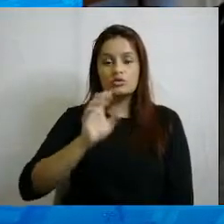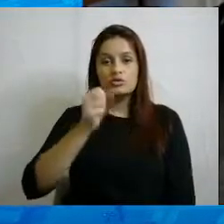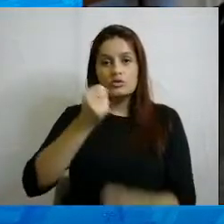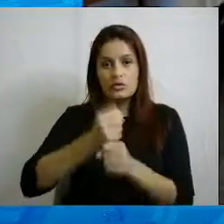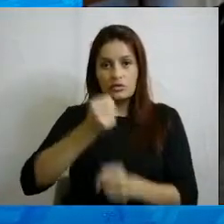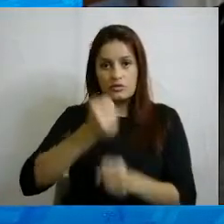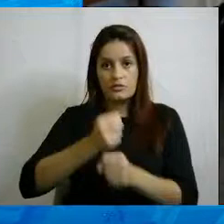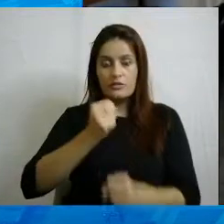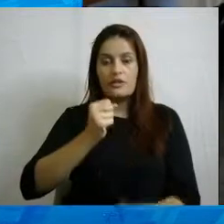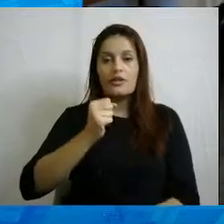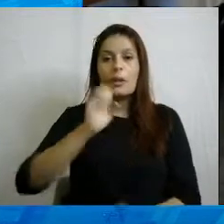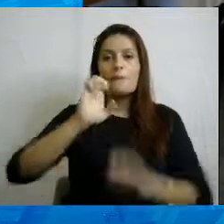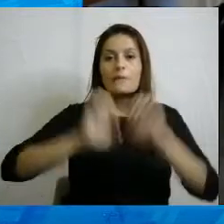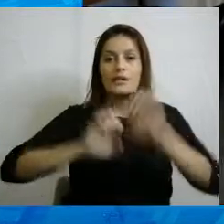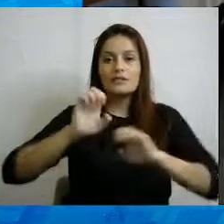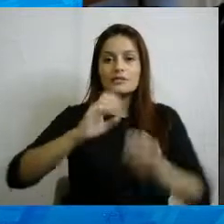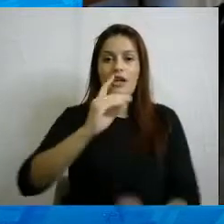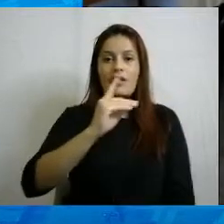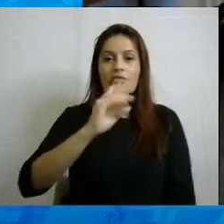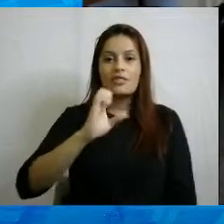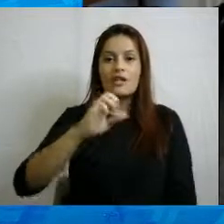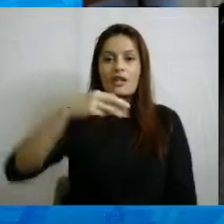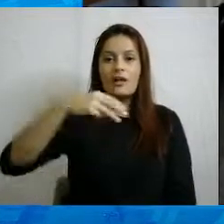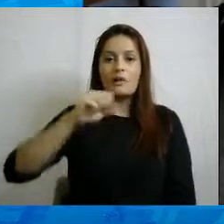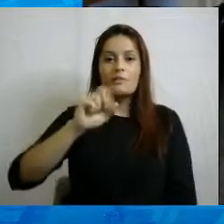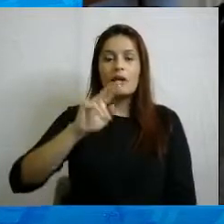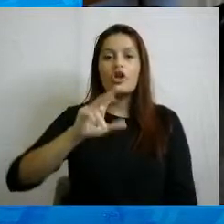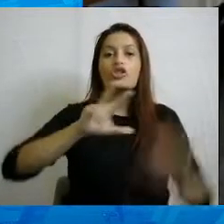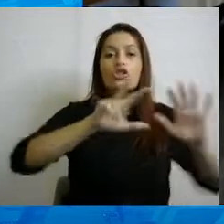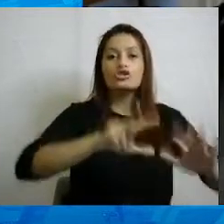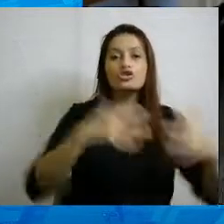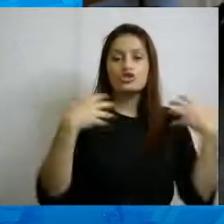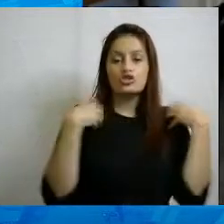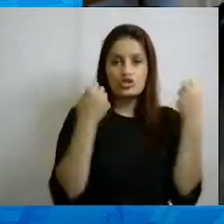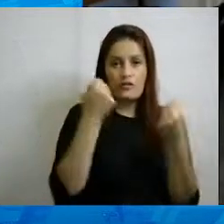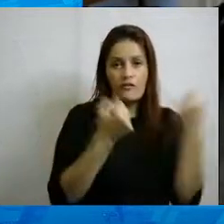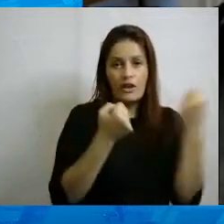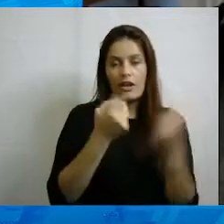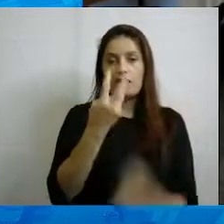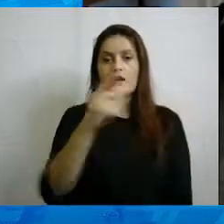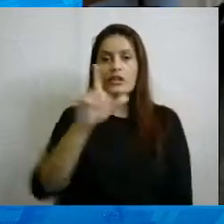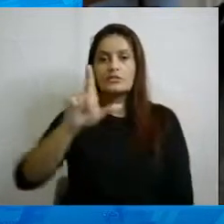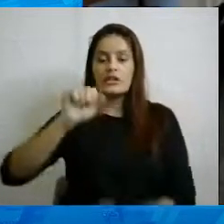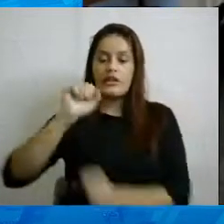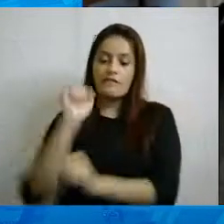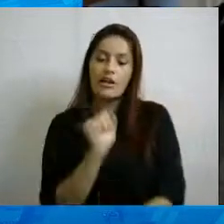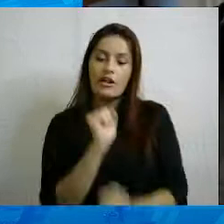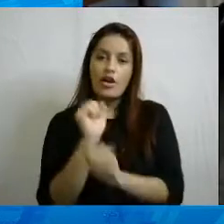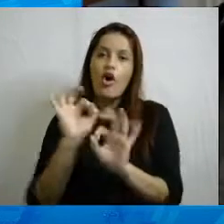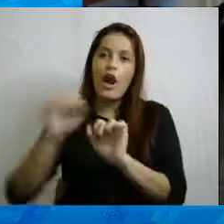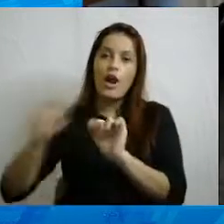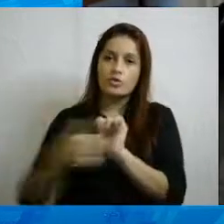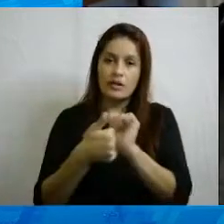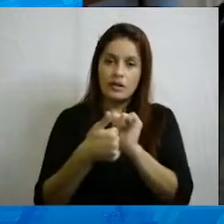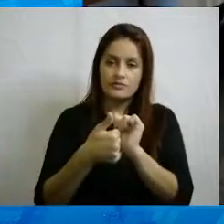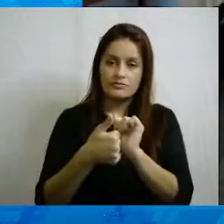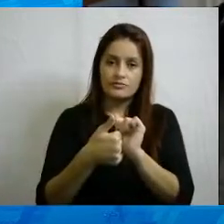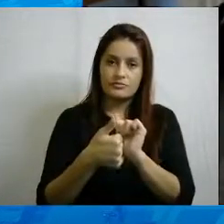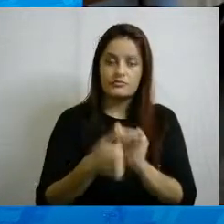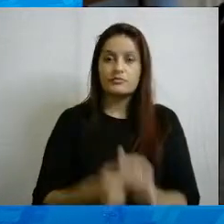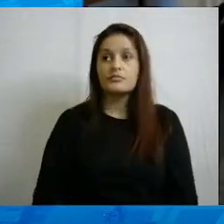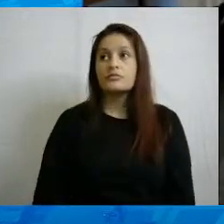de la empresa de Marco, divididos en 18 choferes y 37 barredores de calles o auxiliares.